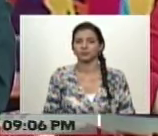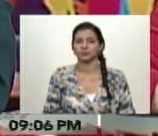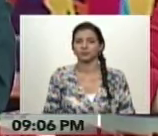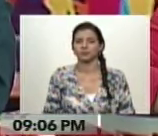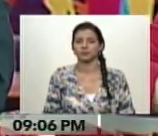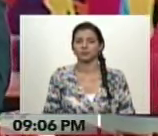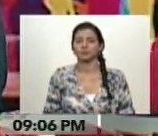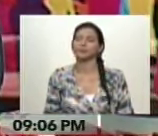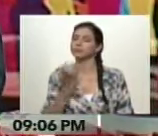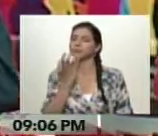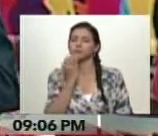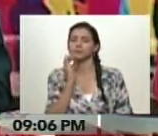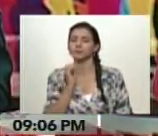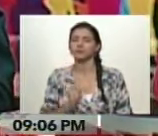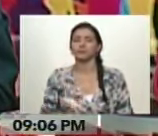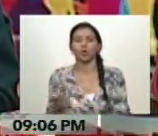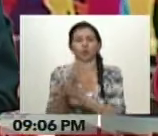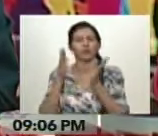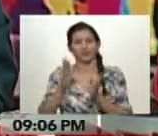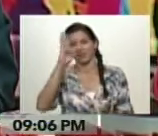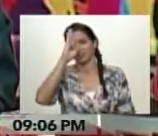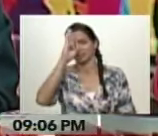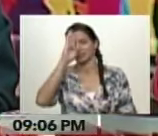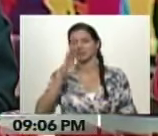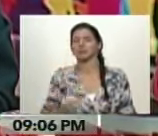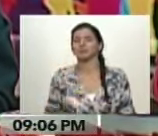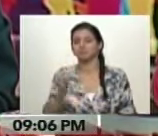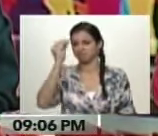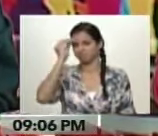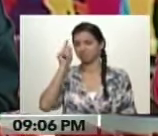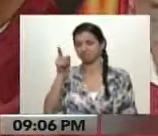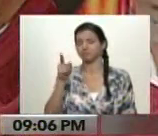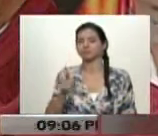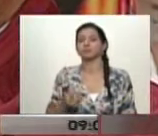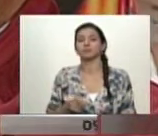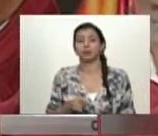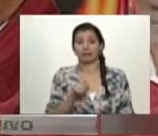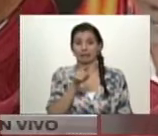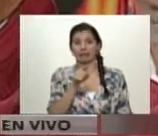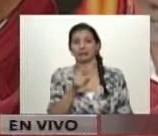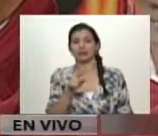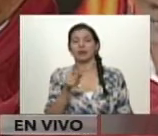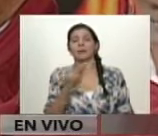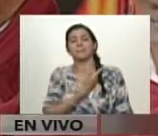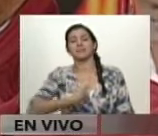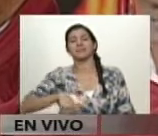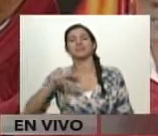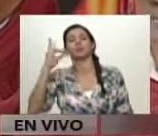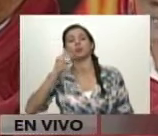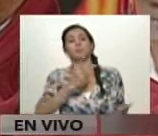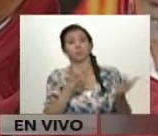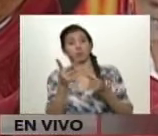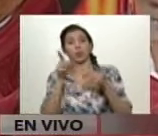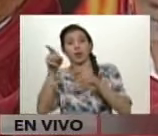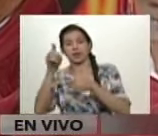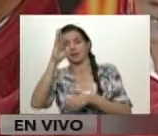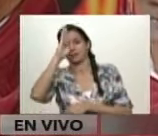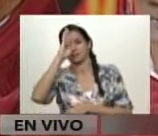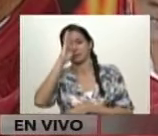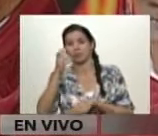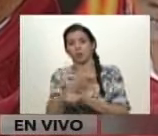Por ejemplo, el gobernador Adán Chávez tiene planteado, está invitado por Evo a una visita a Cochabamba.